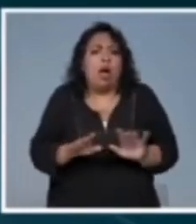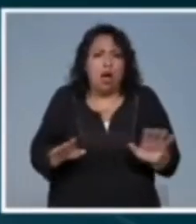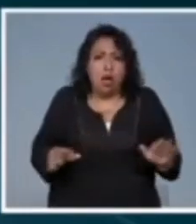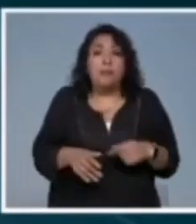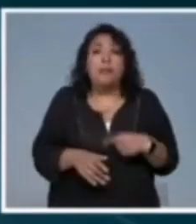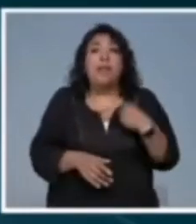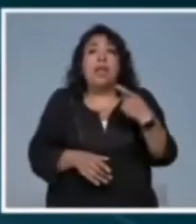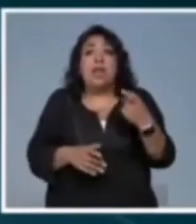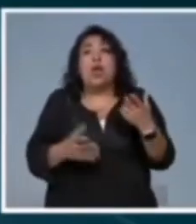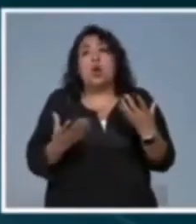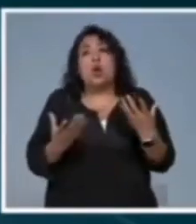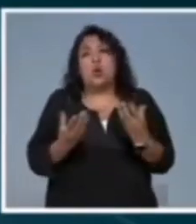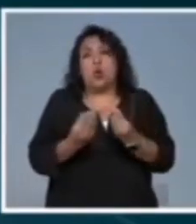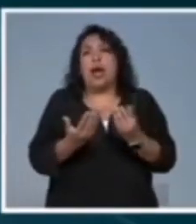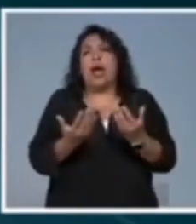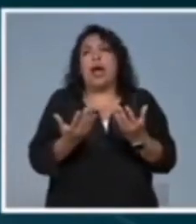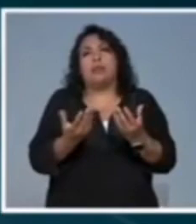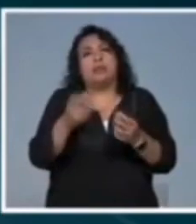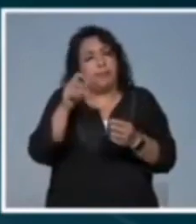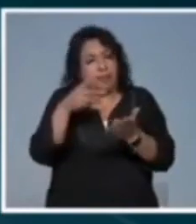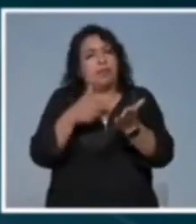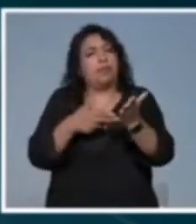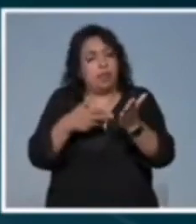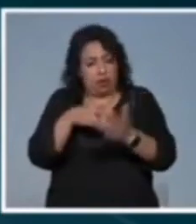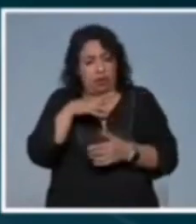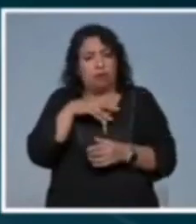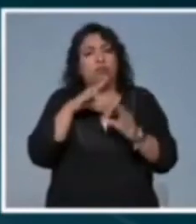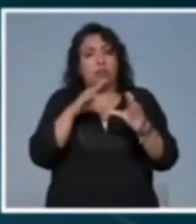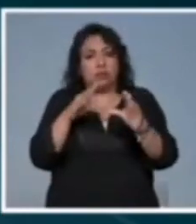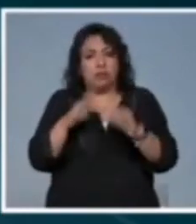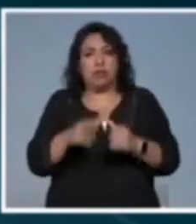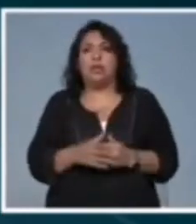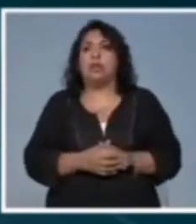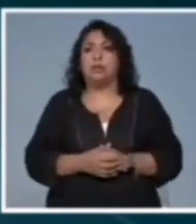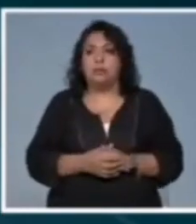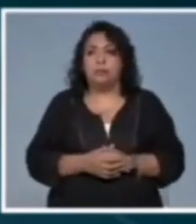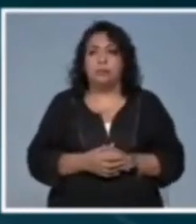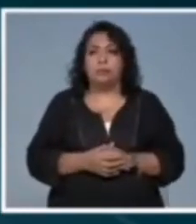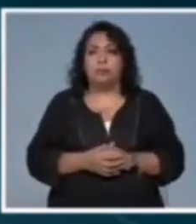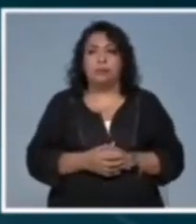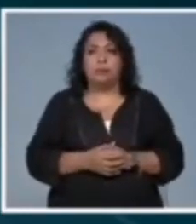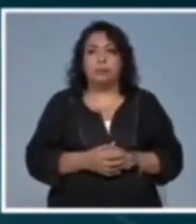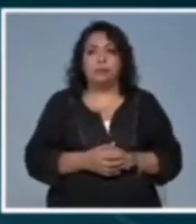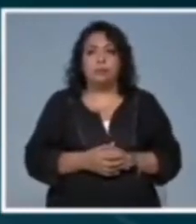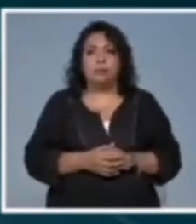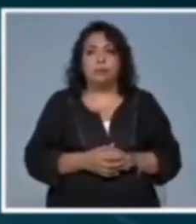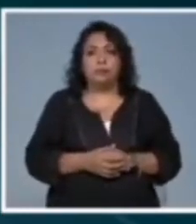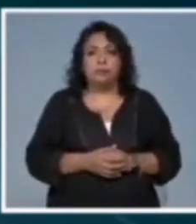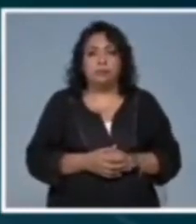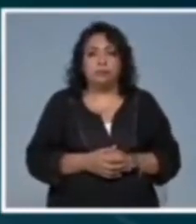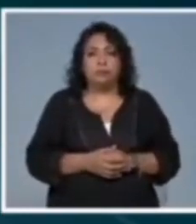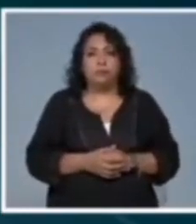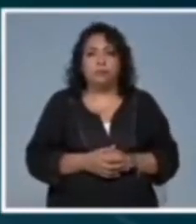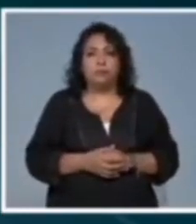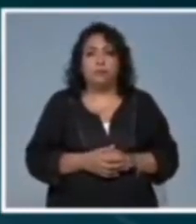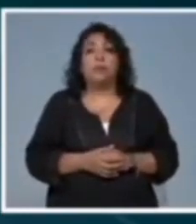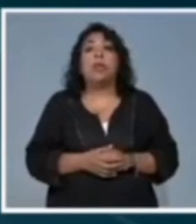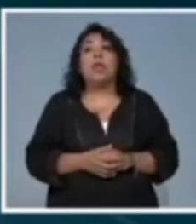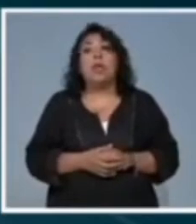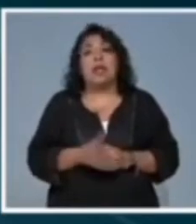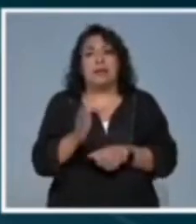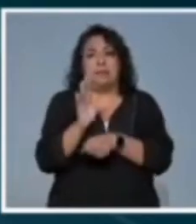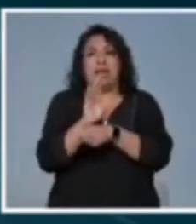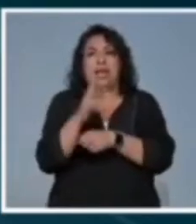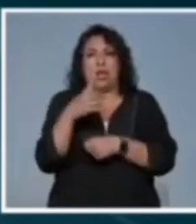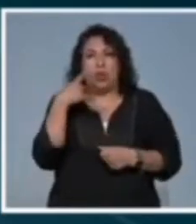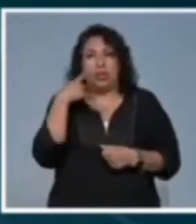Y es acompañada siempre de talleres. ¿Y cuál es el plan? Hay que buscar el tesoro. Al tesoro. Las